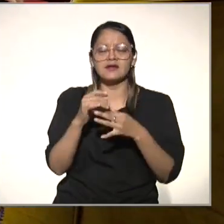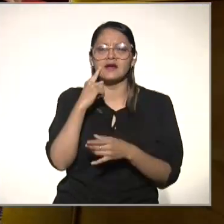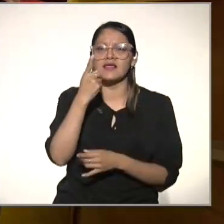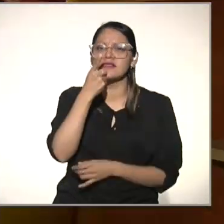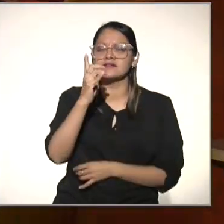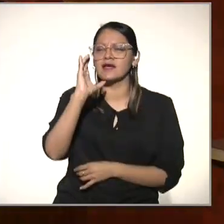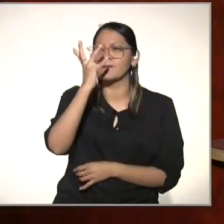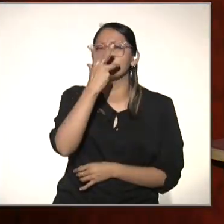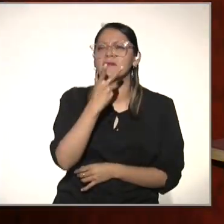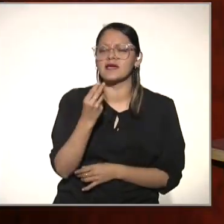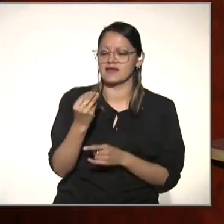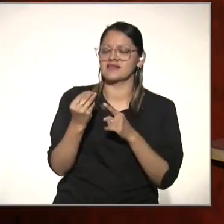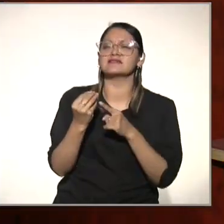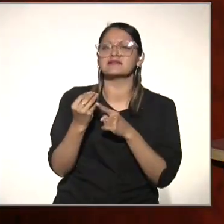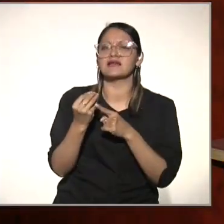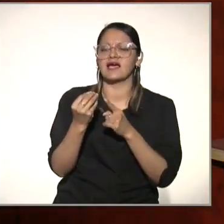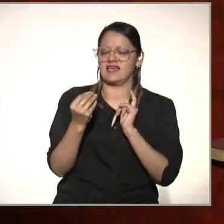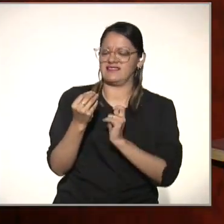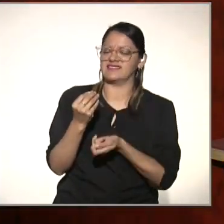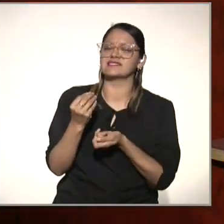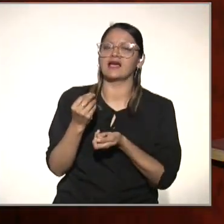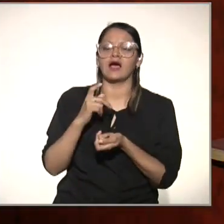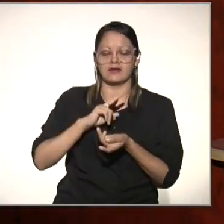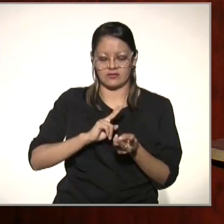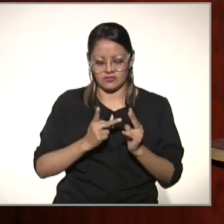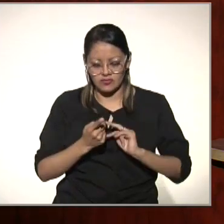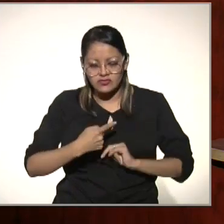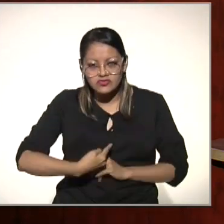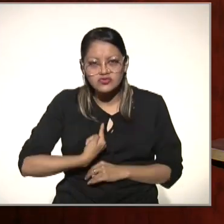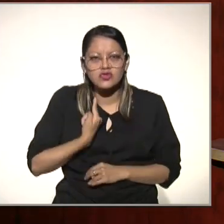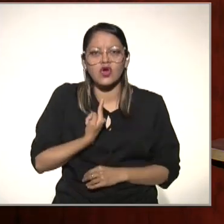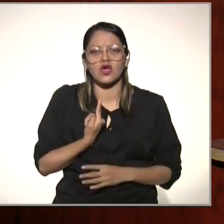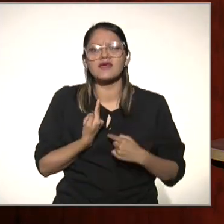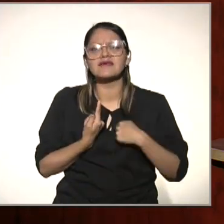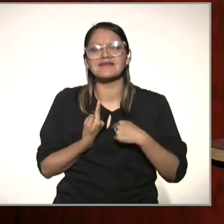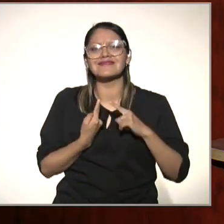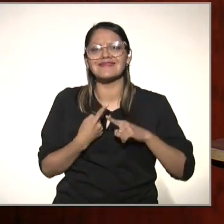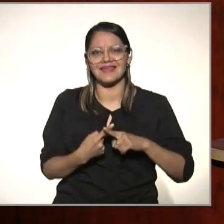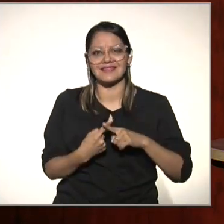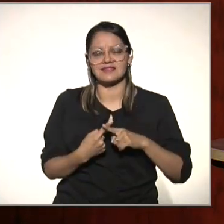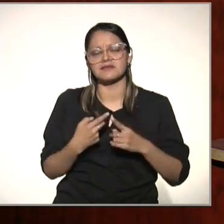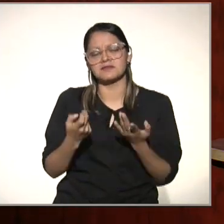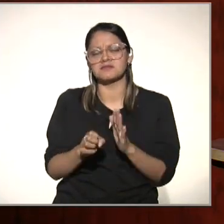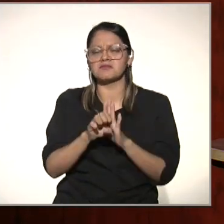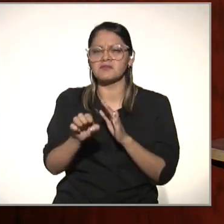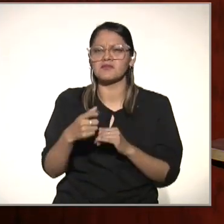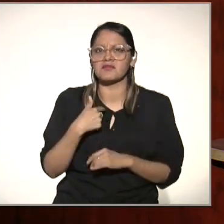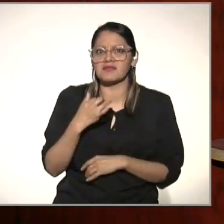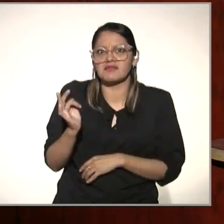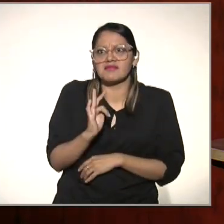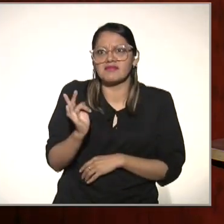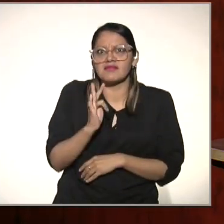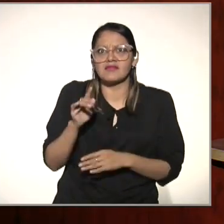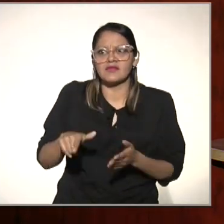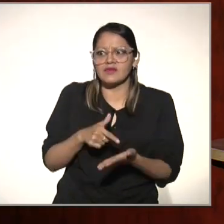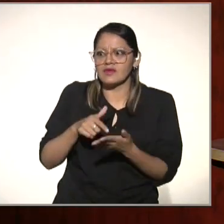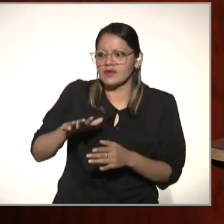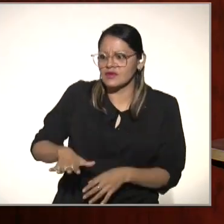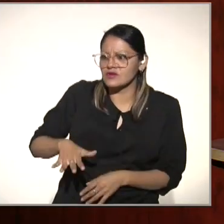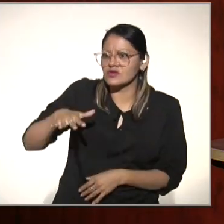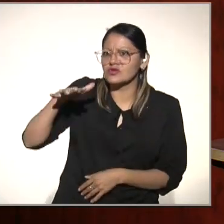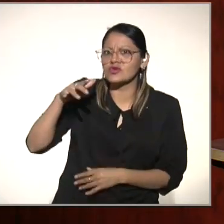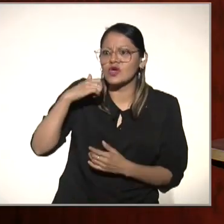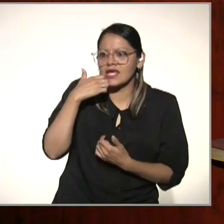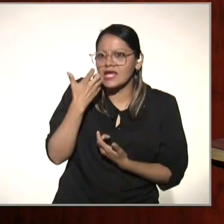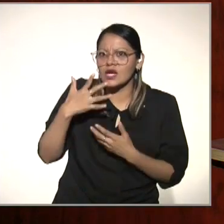belleza empieza cuando empiezas a ser tú mismo. Y entonces lo que yo pensaba es, ¿y cómo sé si no tengo un espacio para crecer como yo quiera